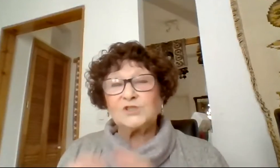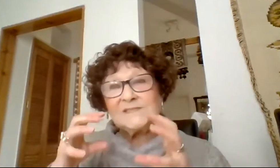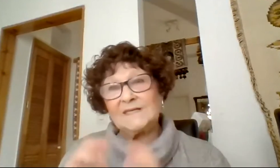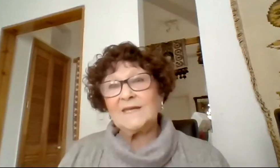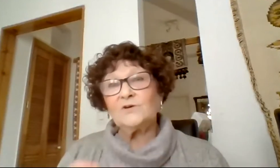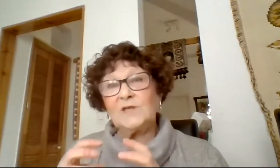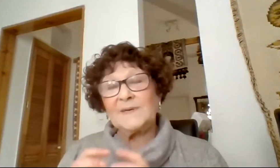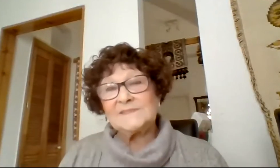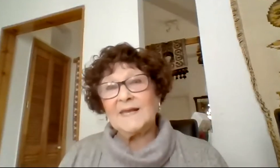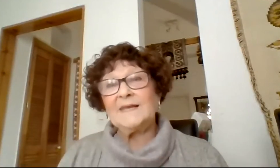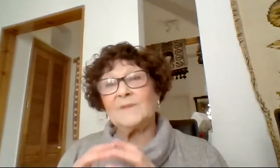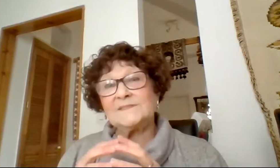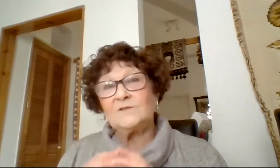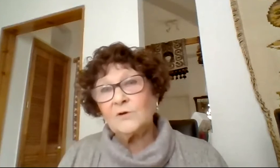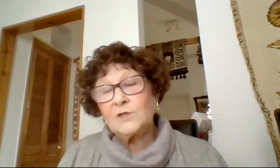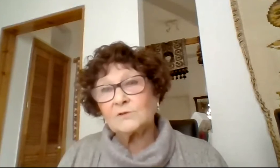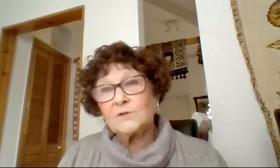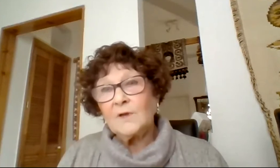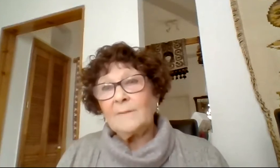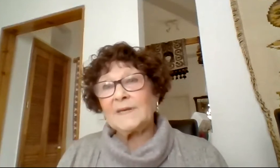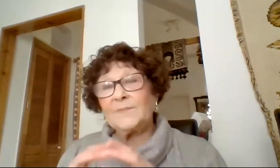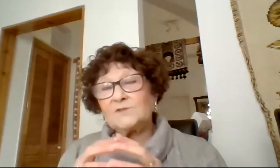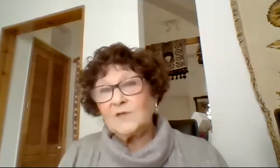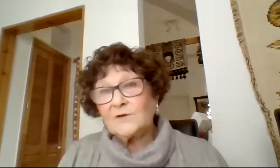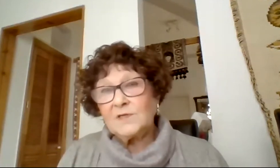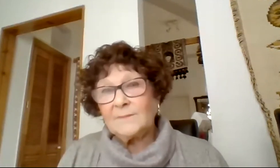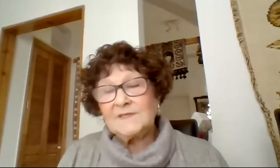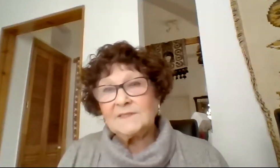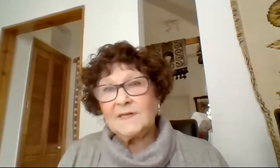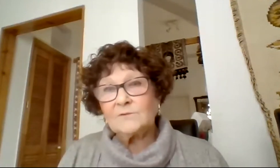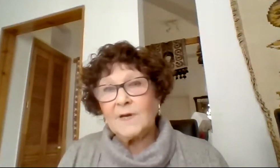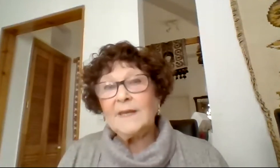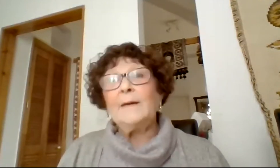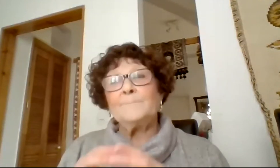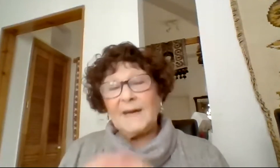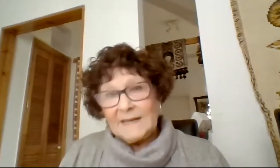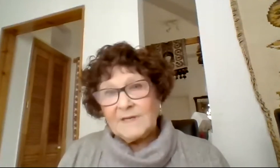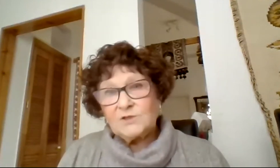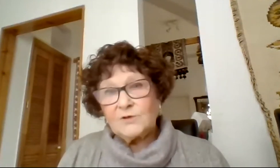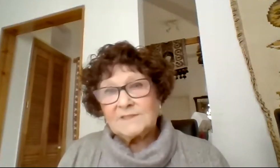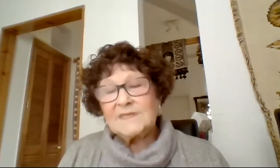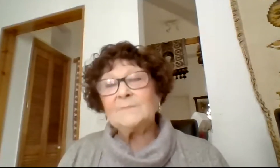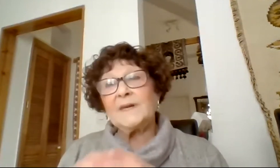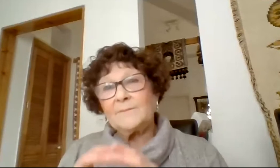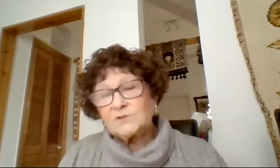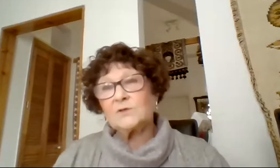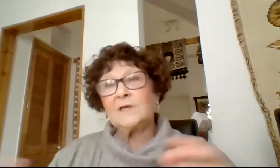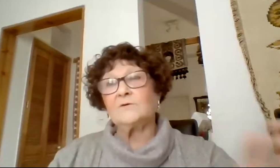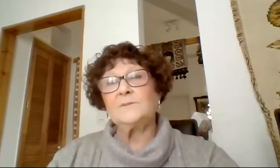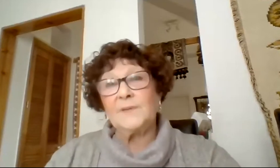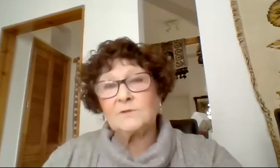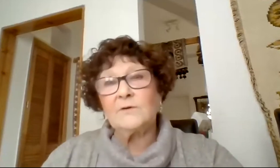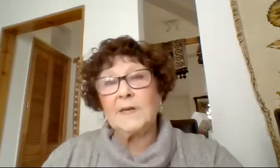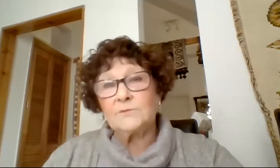los escenarios espaciales más idóneos para personas con discapacidad intelectual, para mayores y para personas